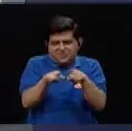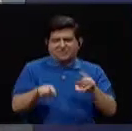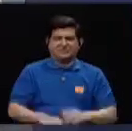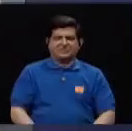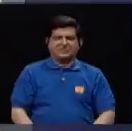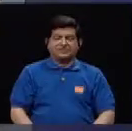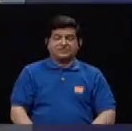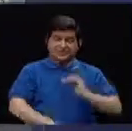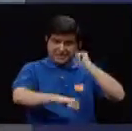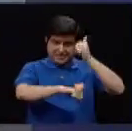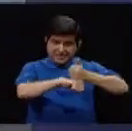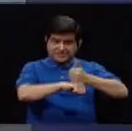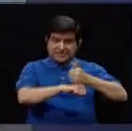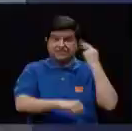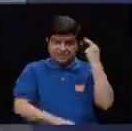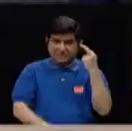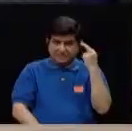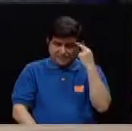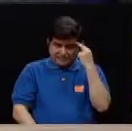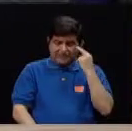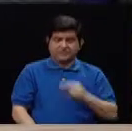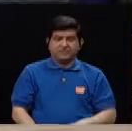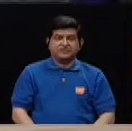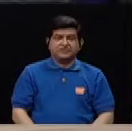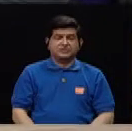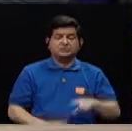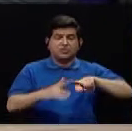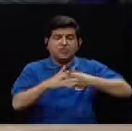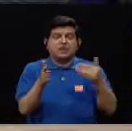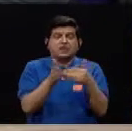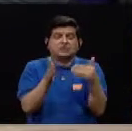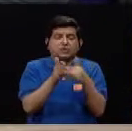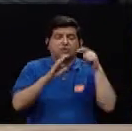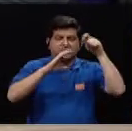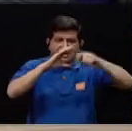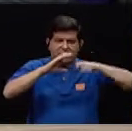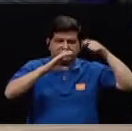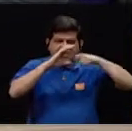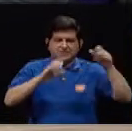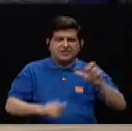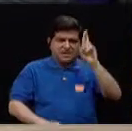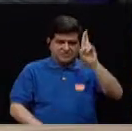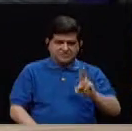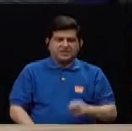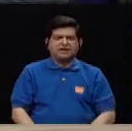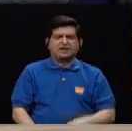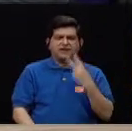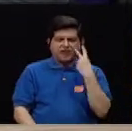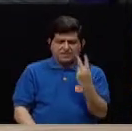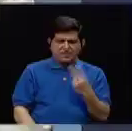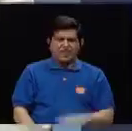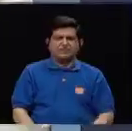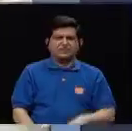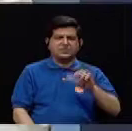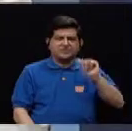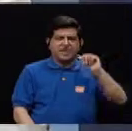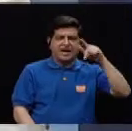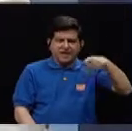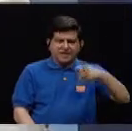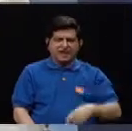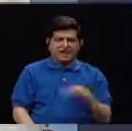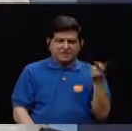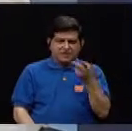También. que marcaron, por cierto, un reinicio del cine en Costa Rica. Vamos a ver a